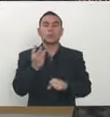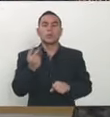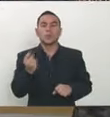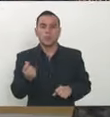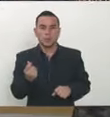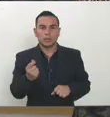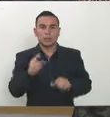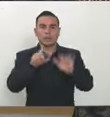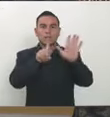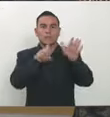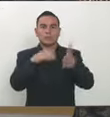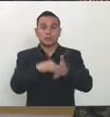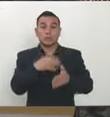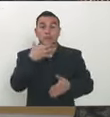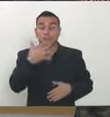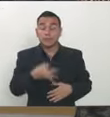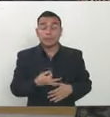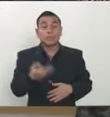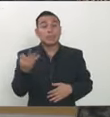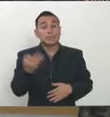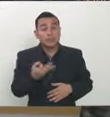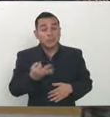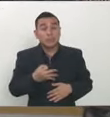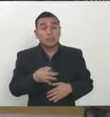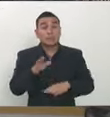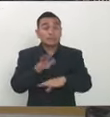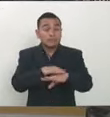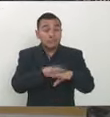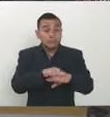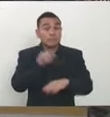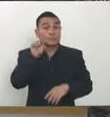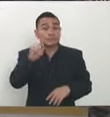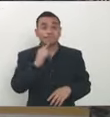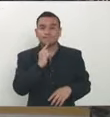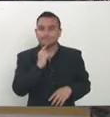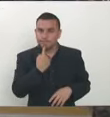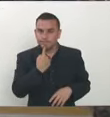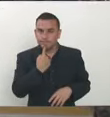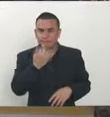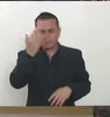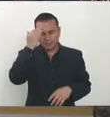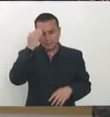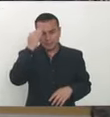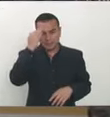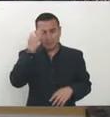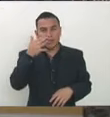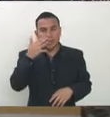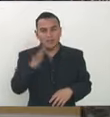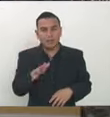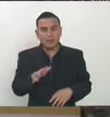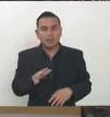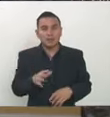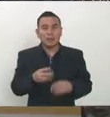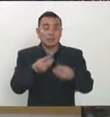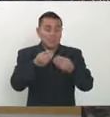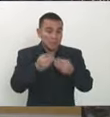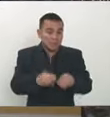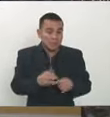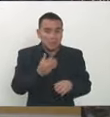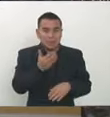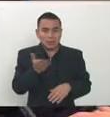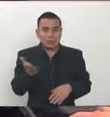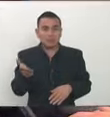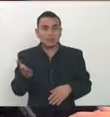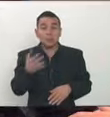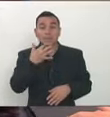Yo de verdad quiero pedirles que se lo tomen en serio. Yo sé que es difícil, todos les van a pasar difícil, a unos van a perder un poco de lo que les sobra, otros van a perder